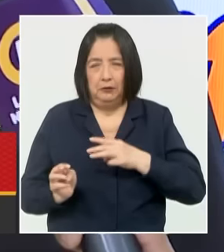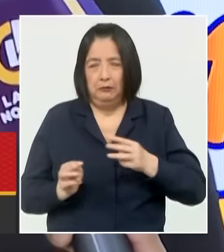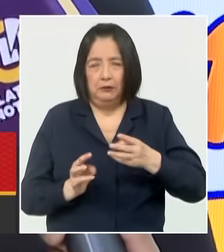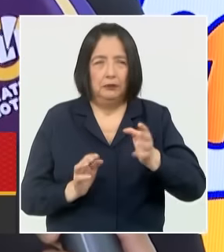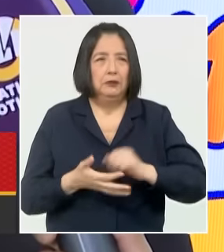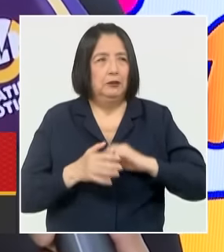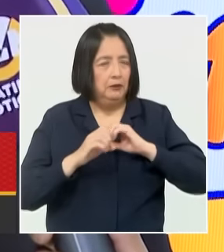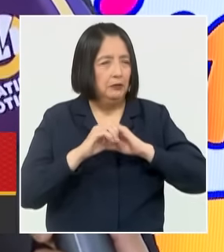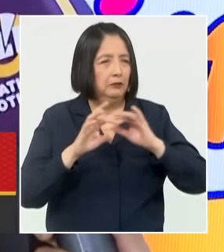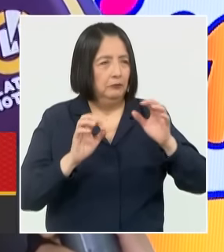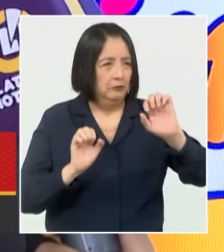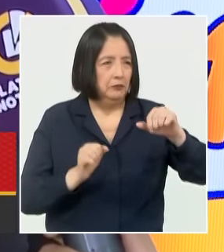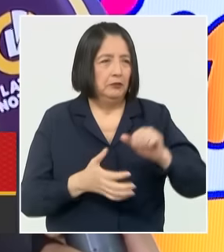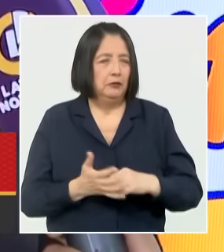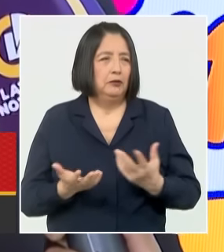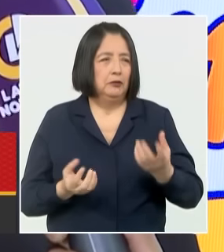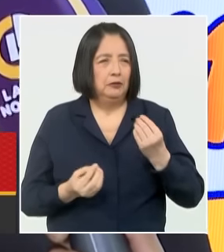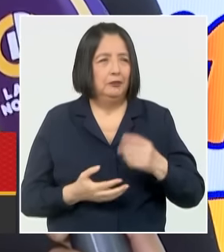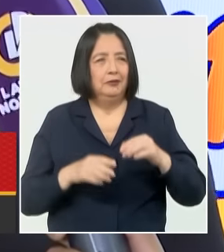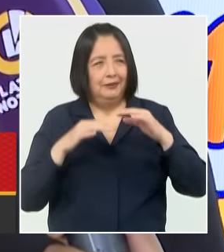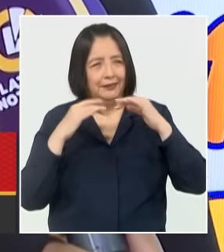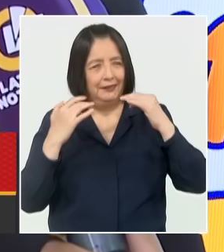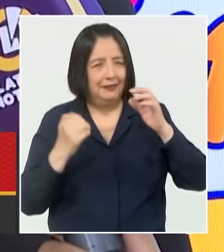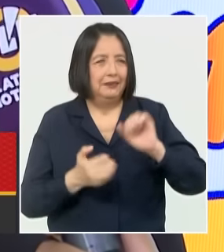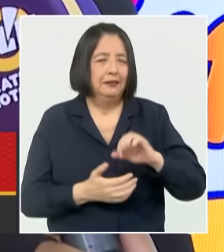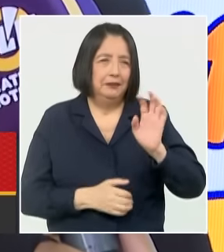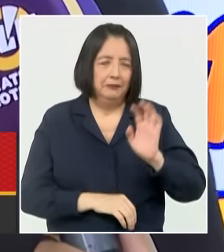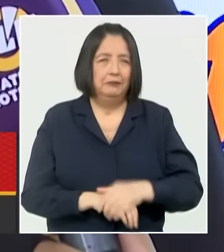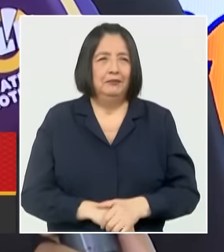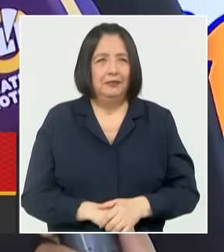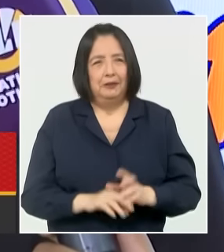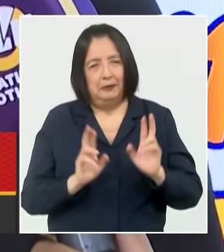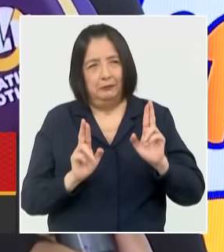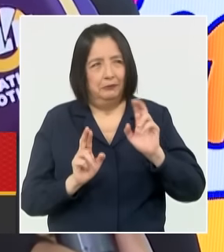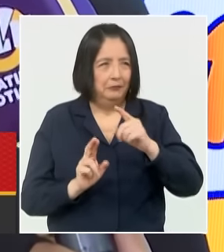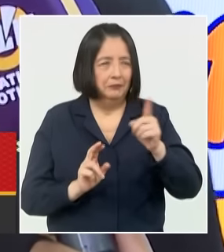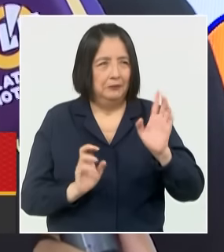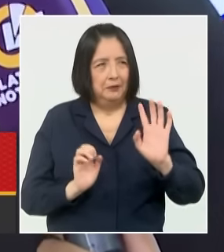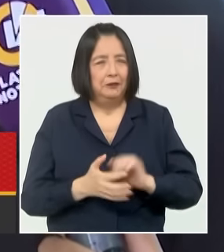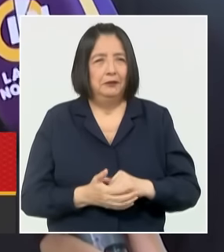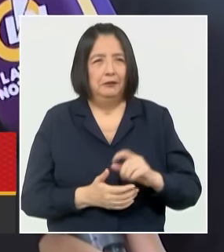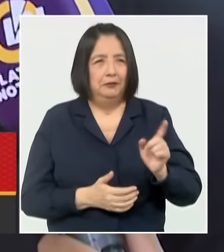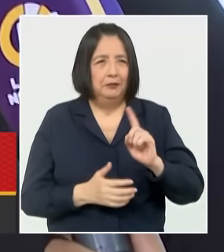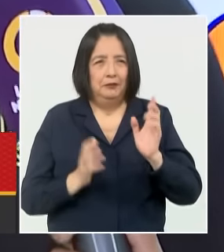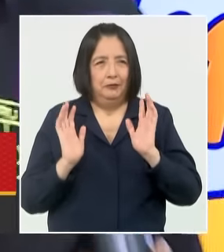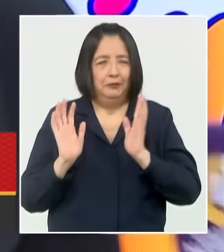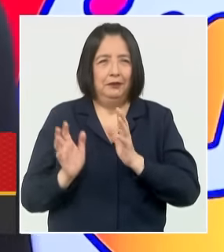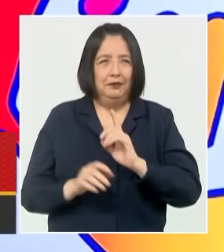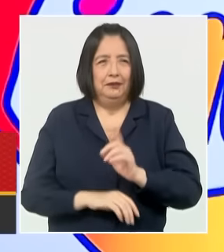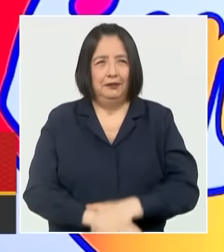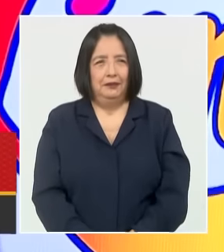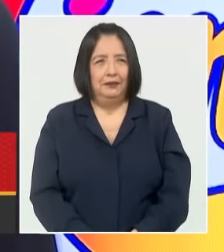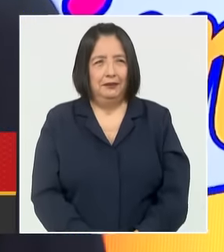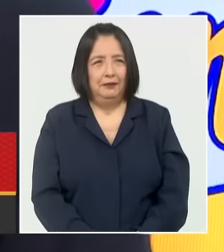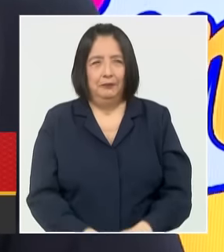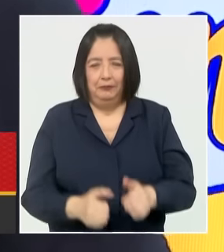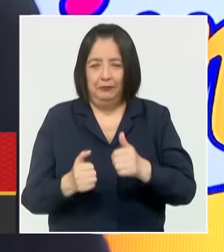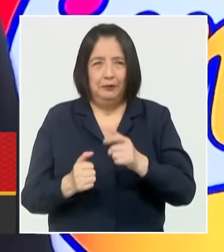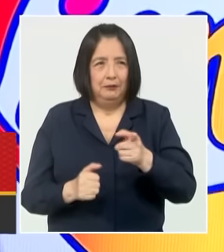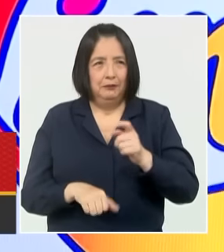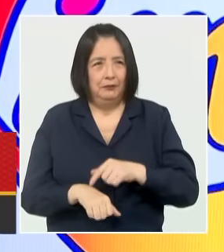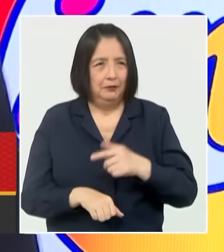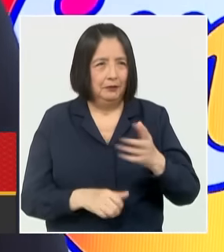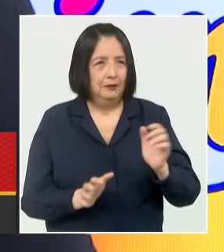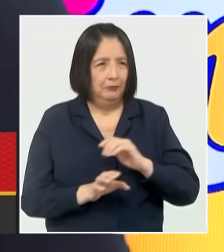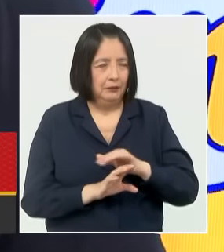de difundir muchas cosas a veces es con un par de risas, así que espero que le llegue eso, y no, porque no lo vamos a dejar de hacer. De hecho, Edu, gracias por tu tiempo. Para